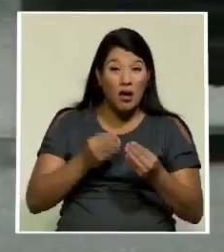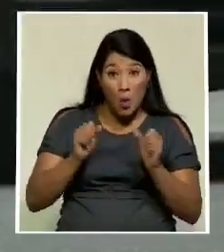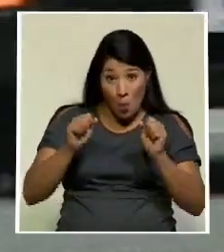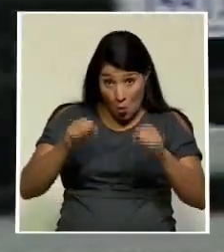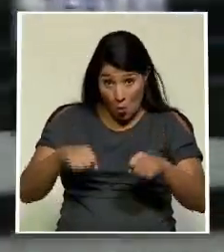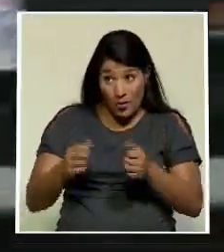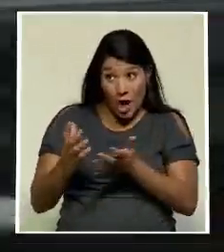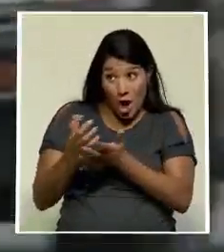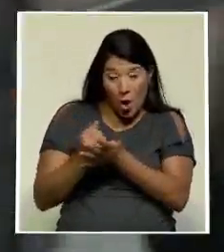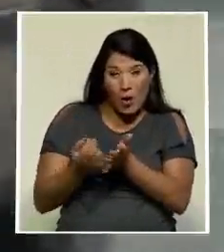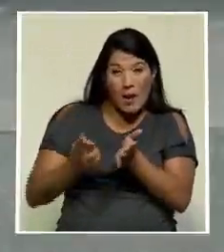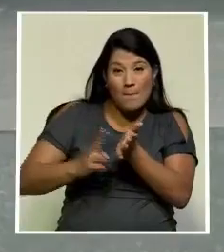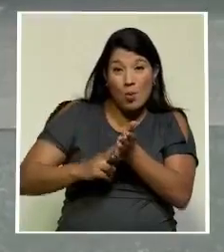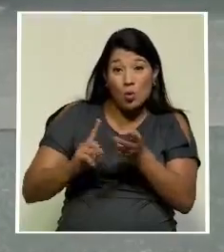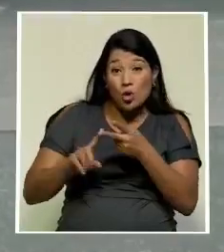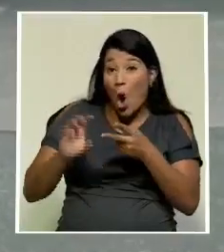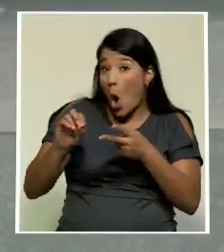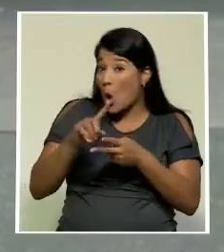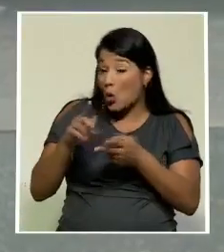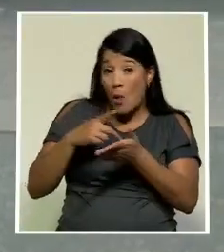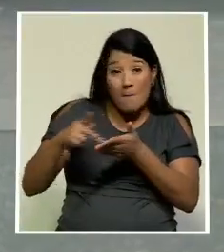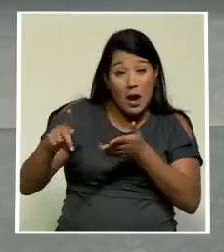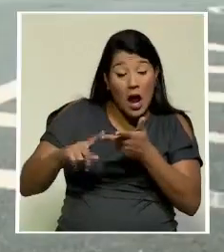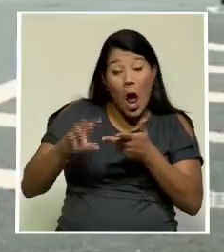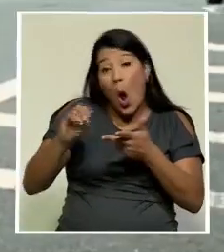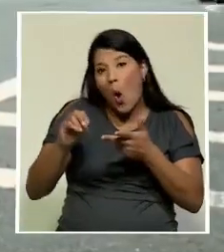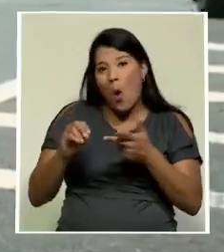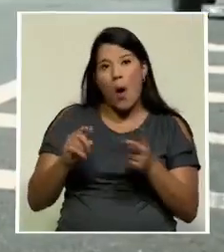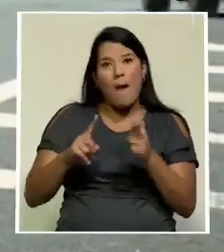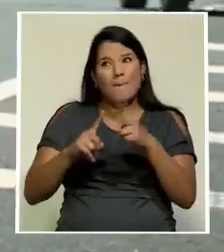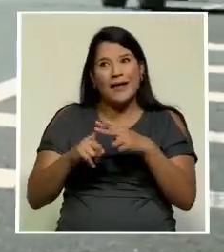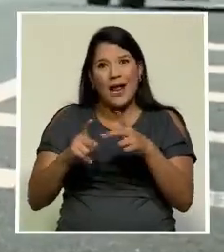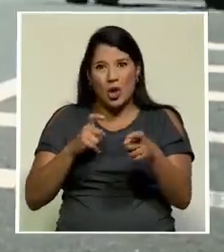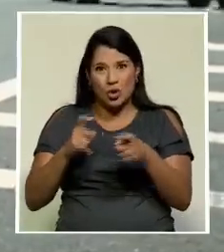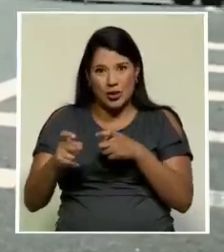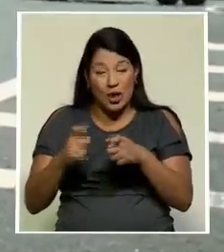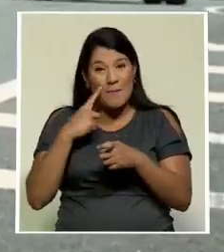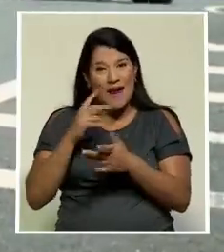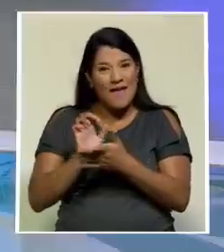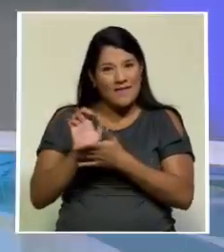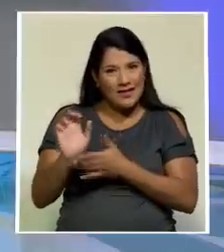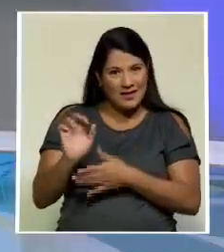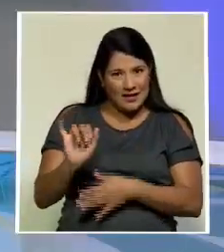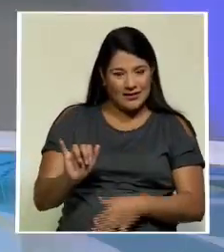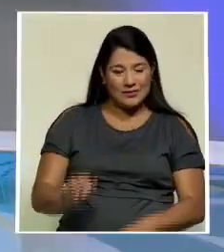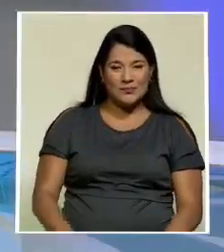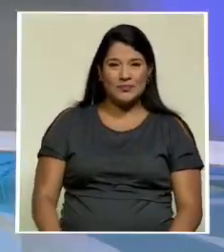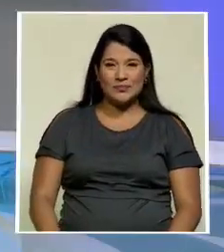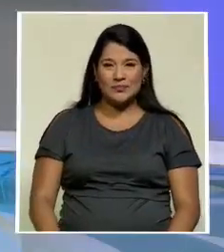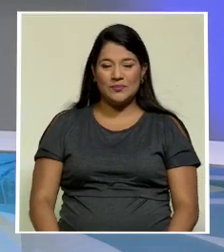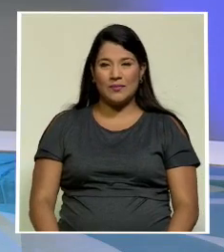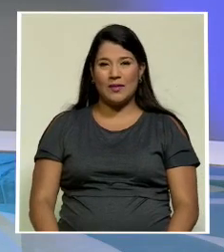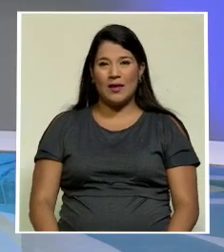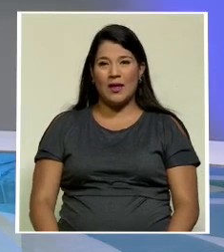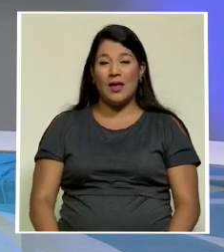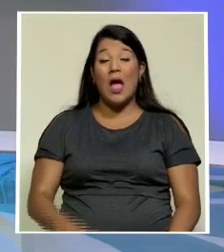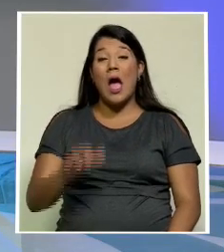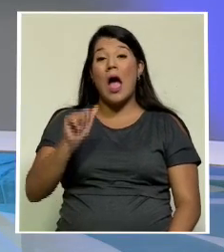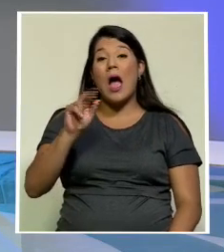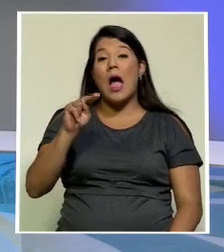pagos o aplicar una serie de controles que los obligaría a que eso no sucediera. Y un informe de la ANAME